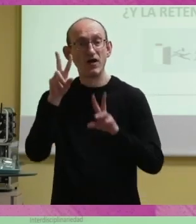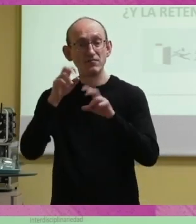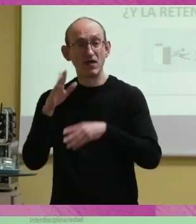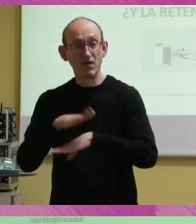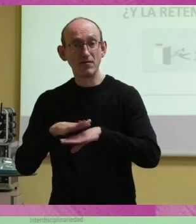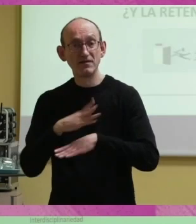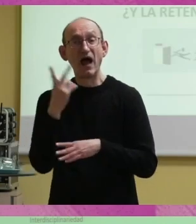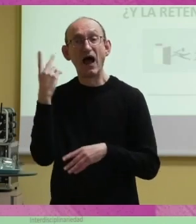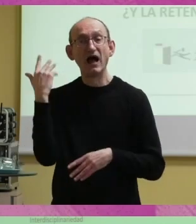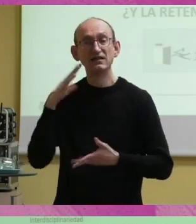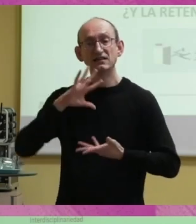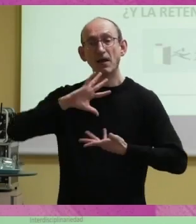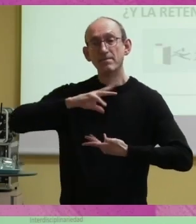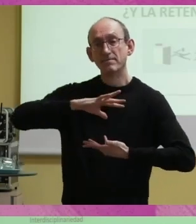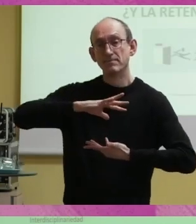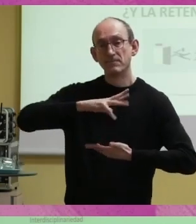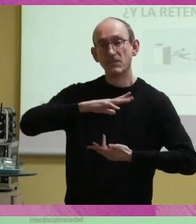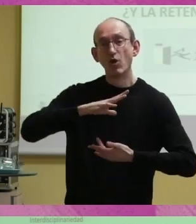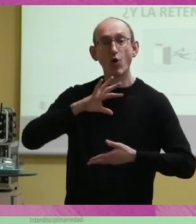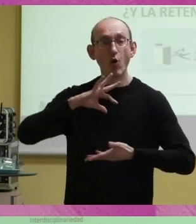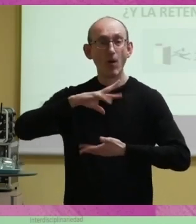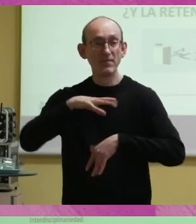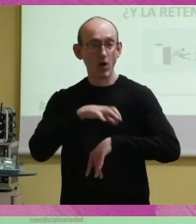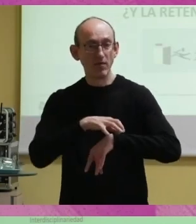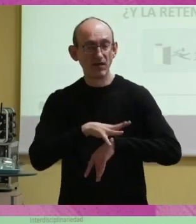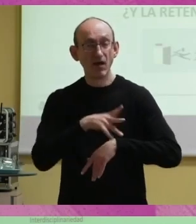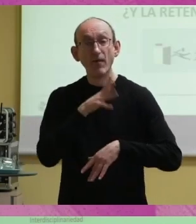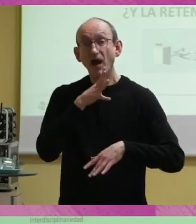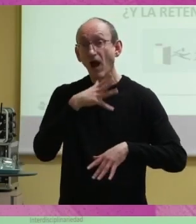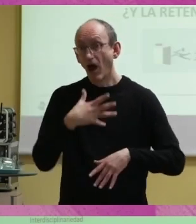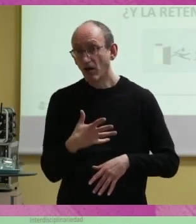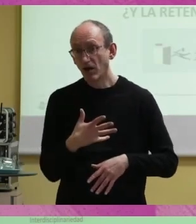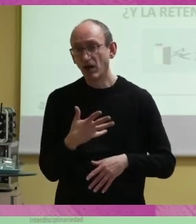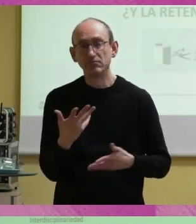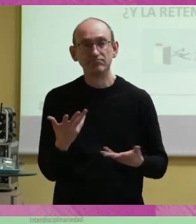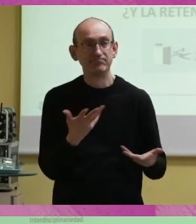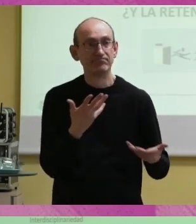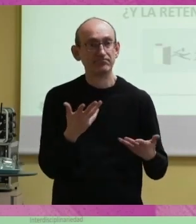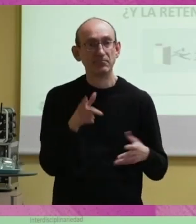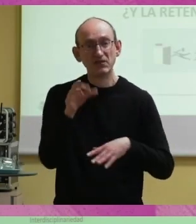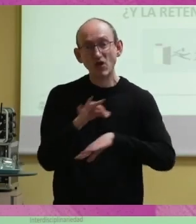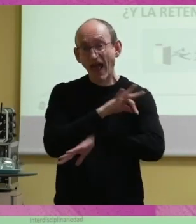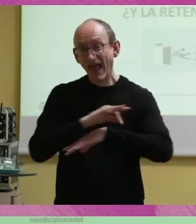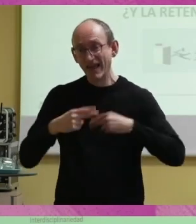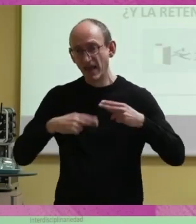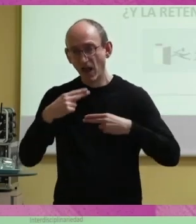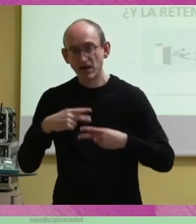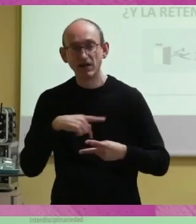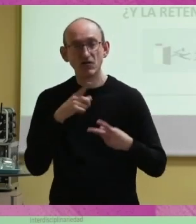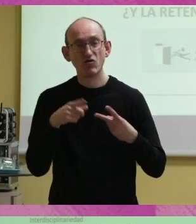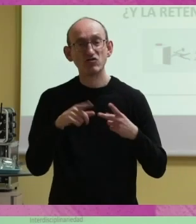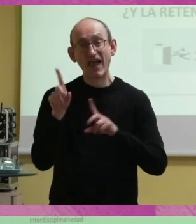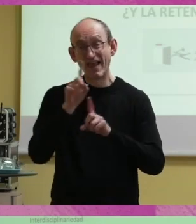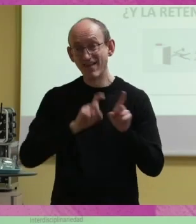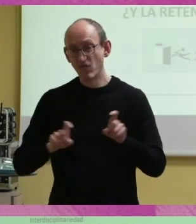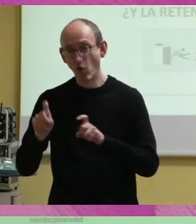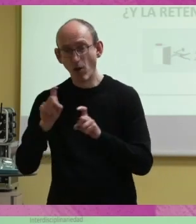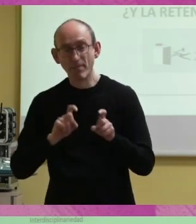éramos biólogos, ¿no? Los biomédicos, pero es que ahora necesitamos ingenieros,